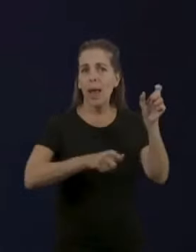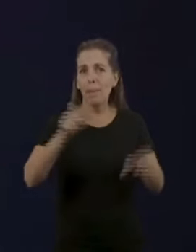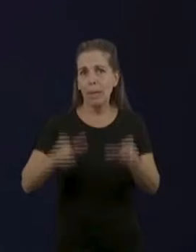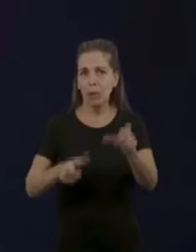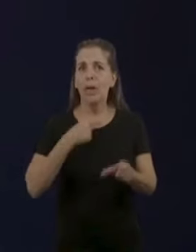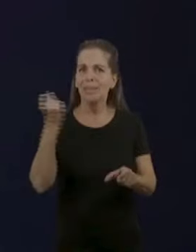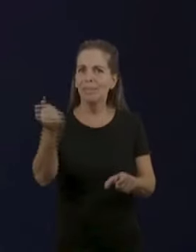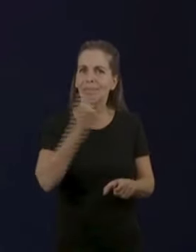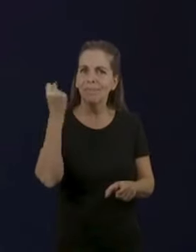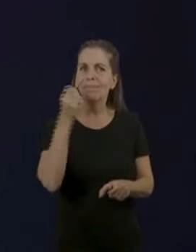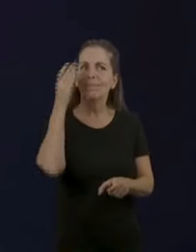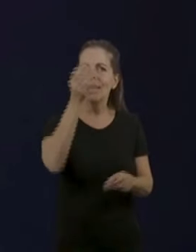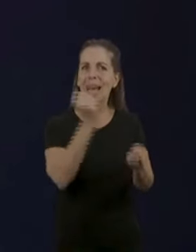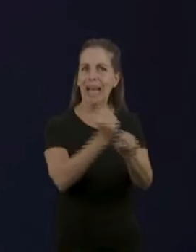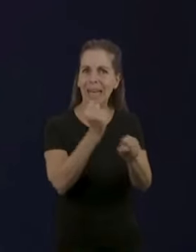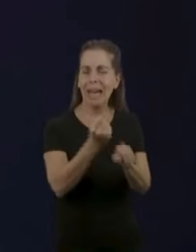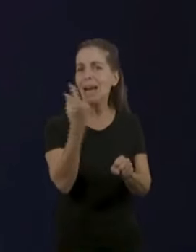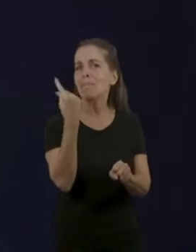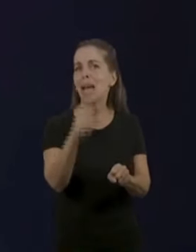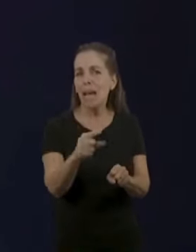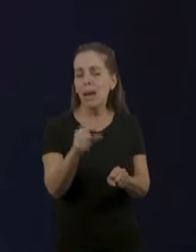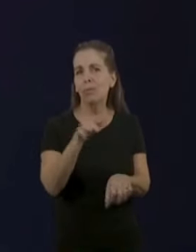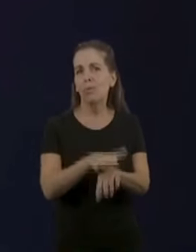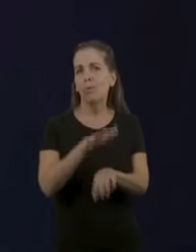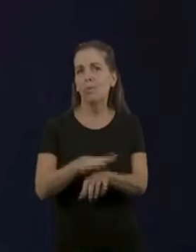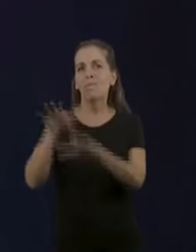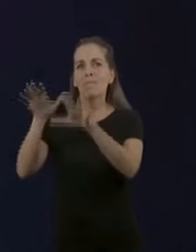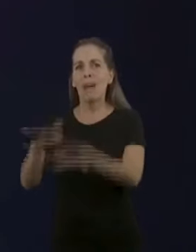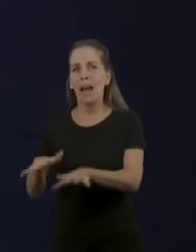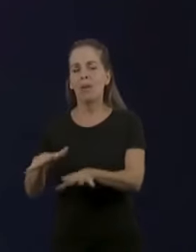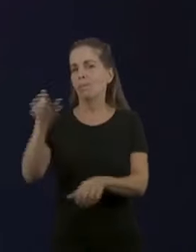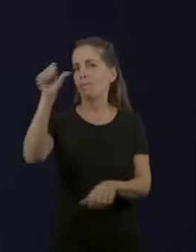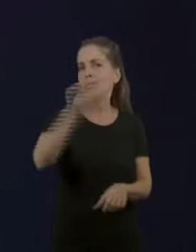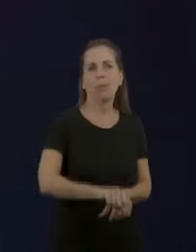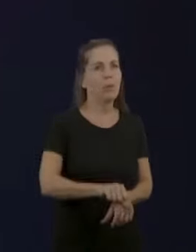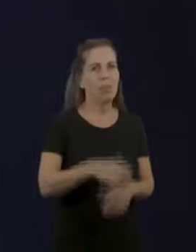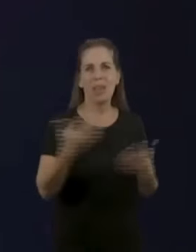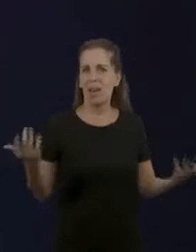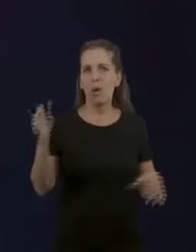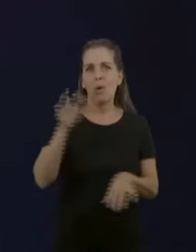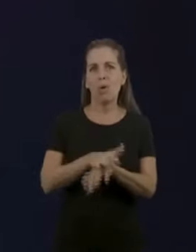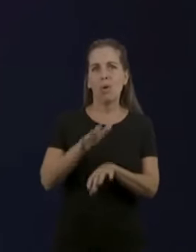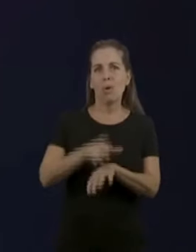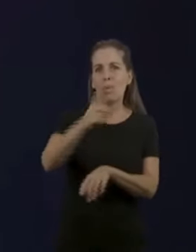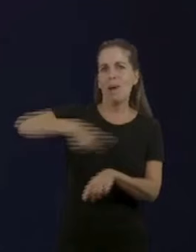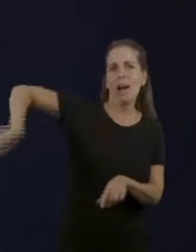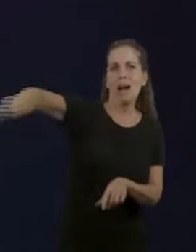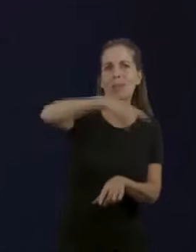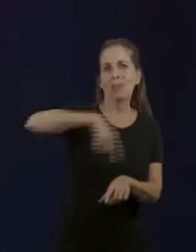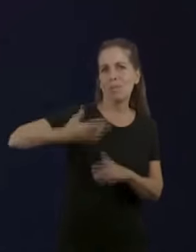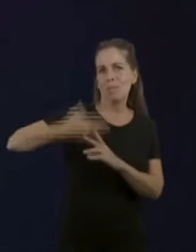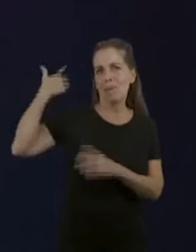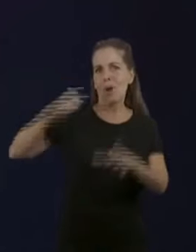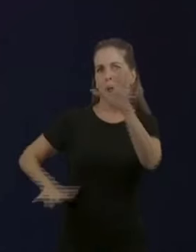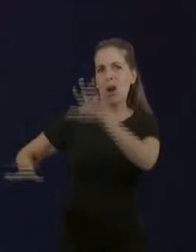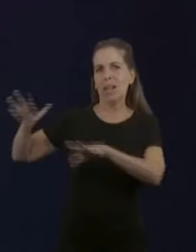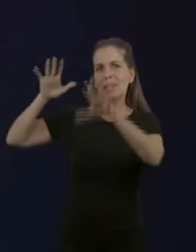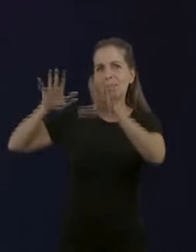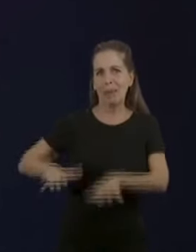lograron no lograron hacerlo porque no los dejamos porque no los dejaron Perdón desde ayer se han recibido